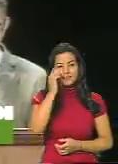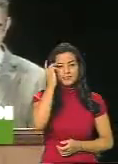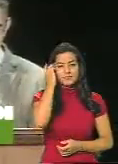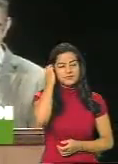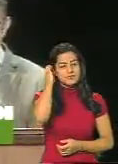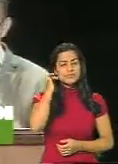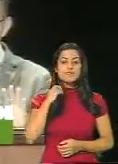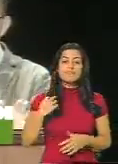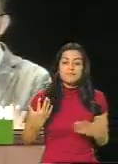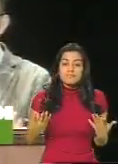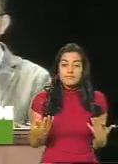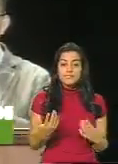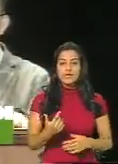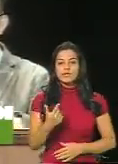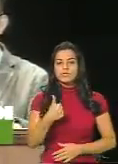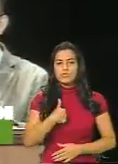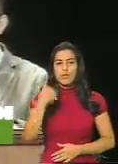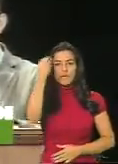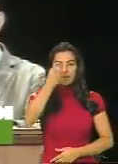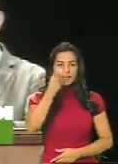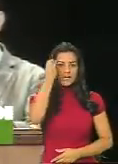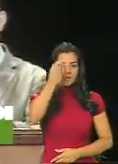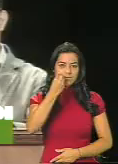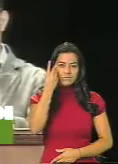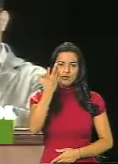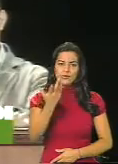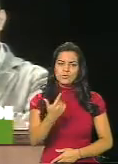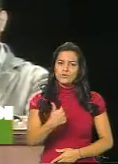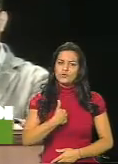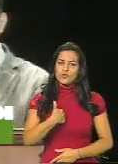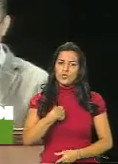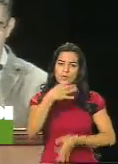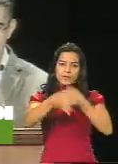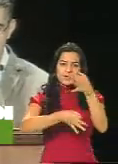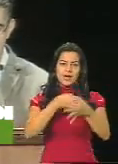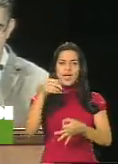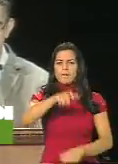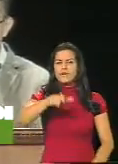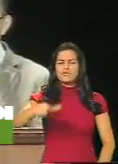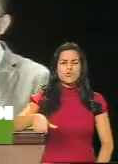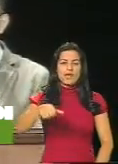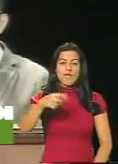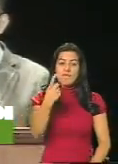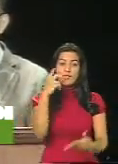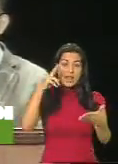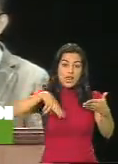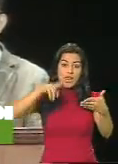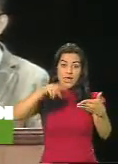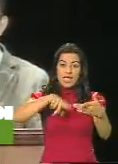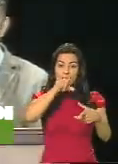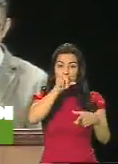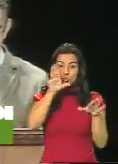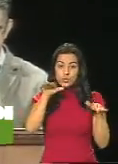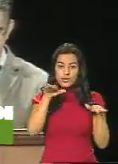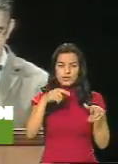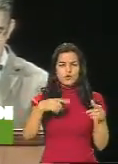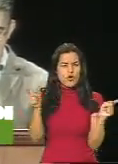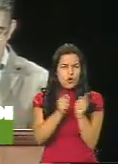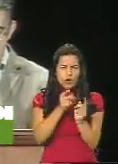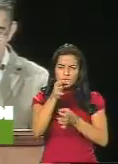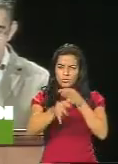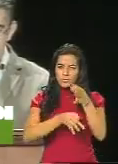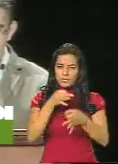Mire, bueno, yo solo creo que con esto que voy a decir, para las que no han leído Chávez Candanga, ya termino mis